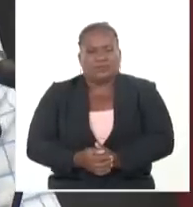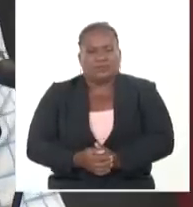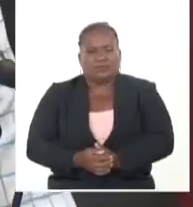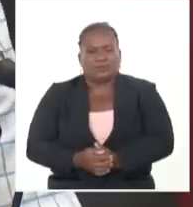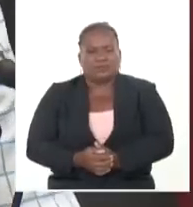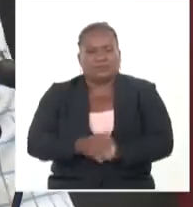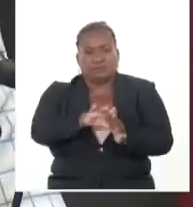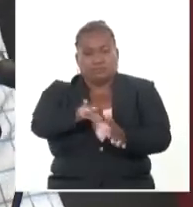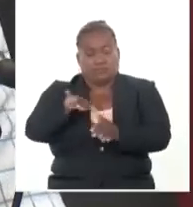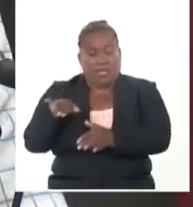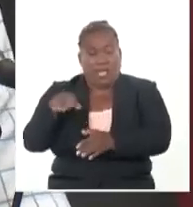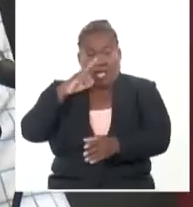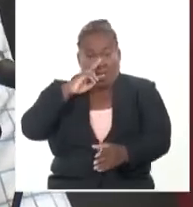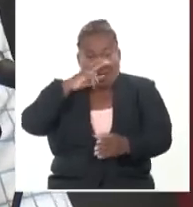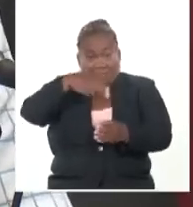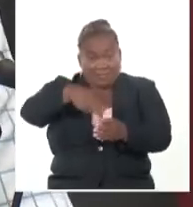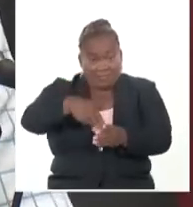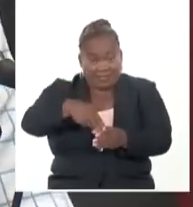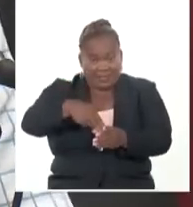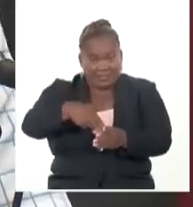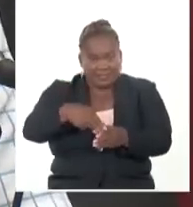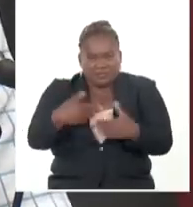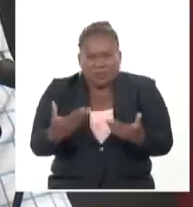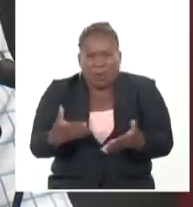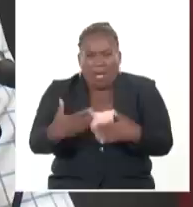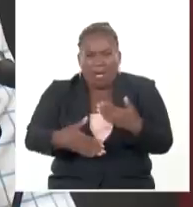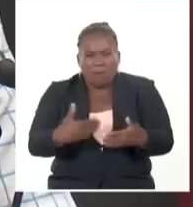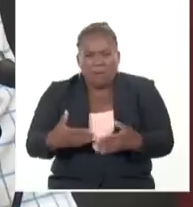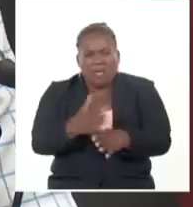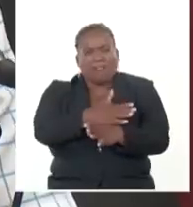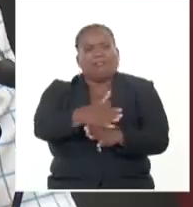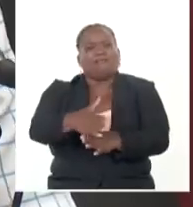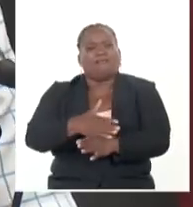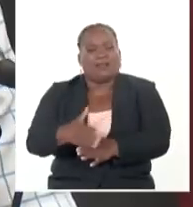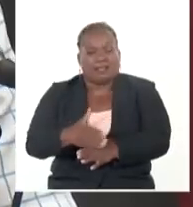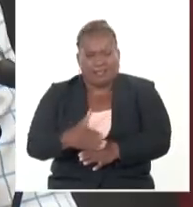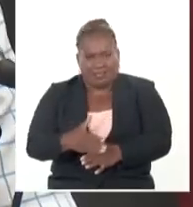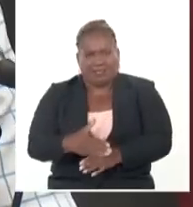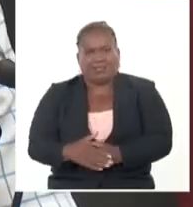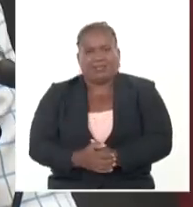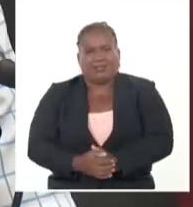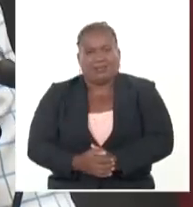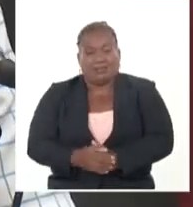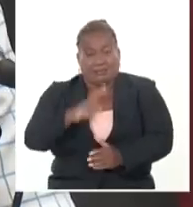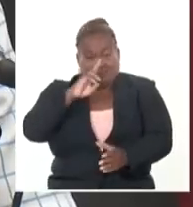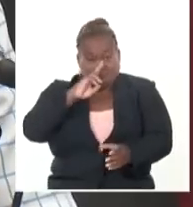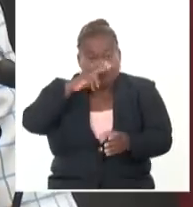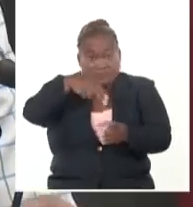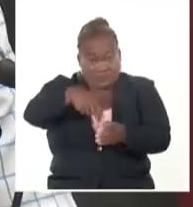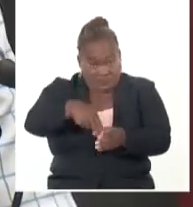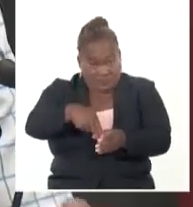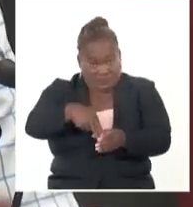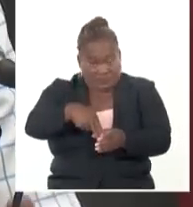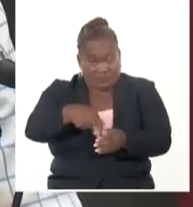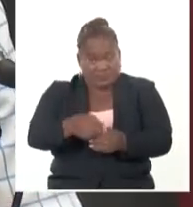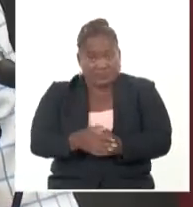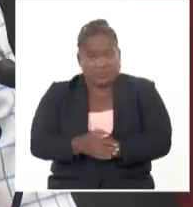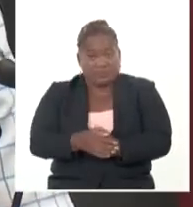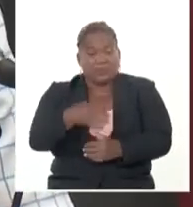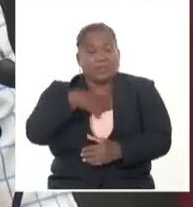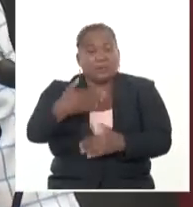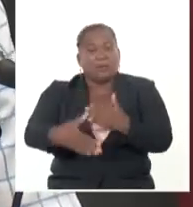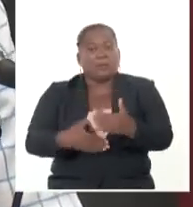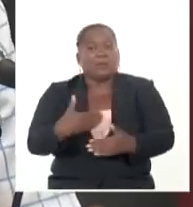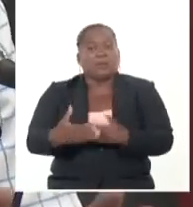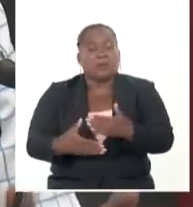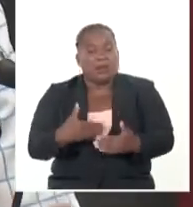el caso del diésel, la situación es diferente. Con el caso del diésel están los problemas